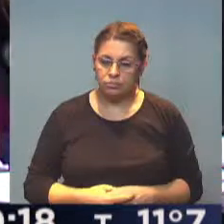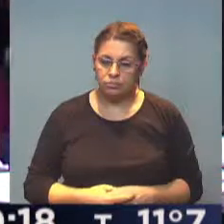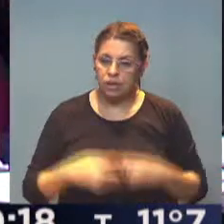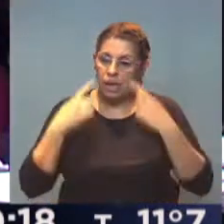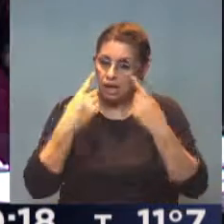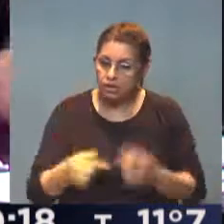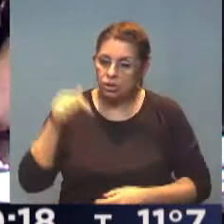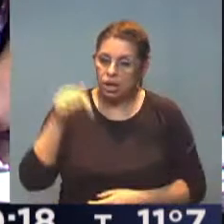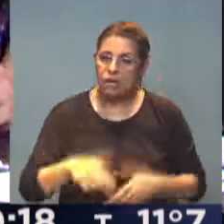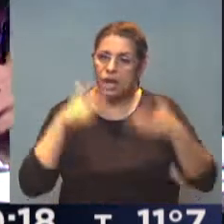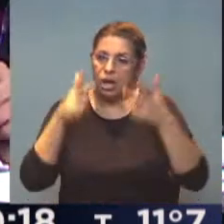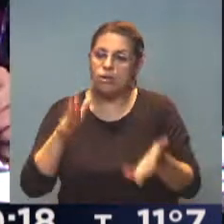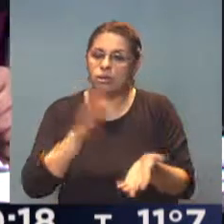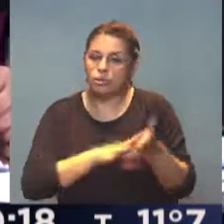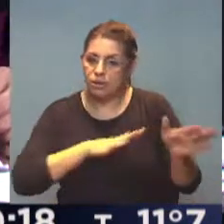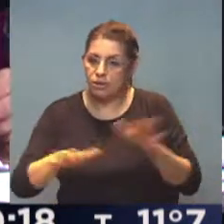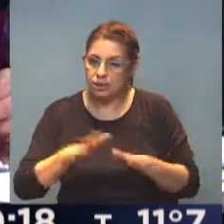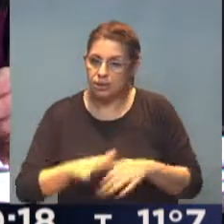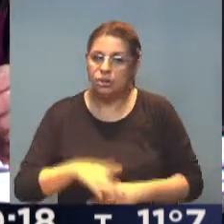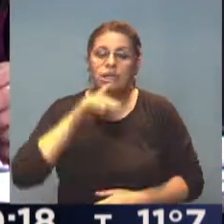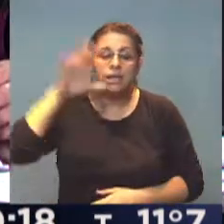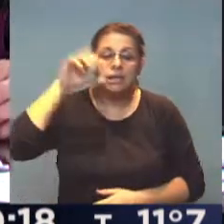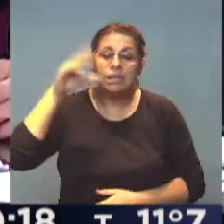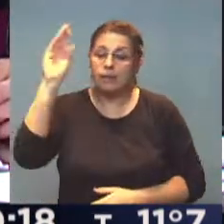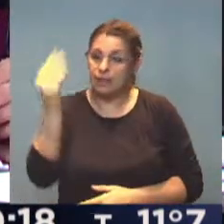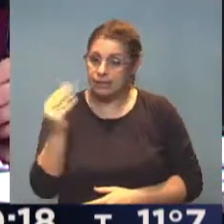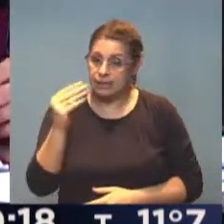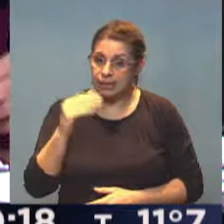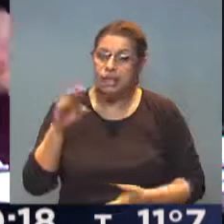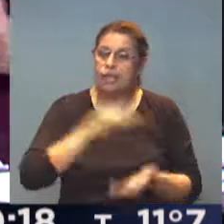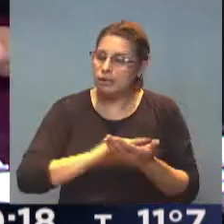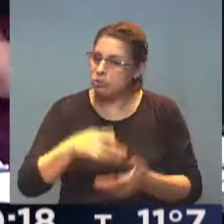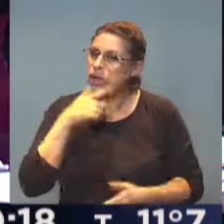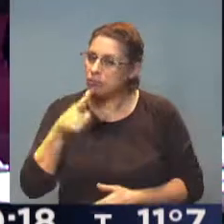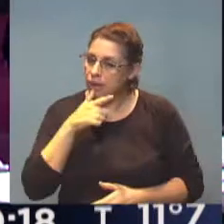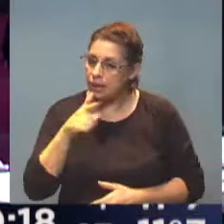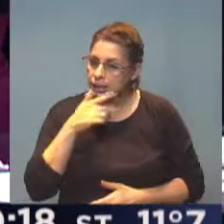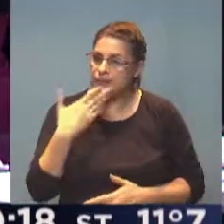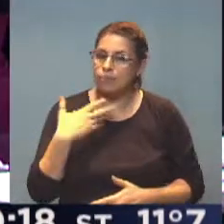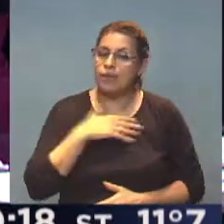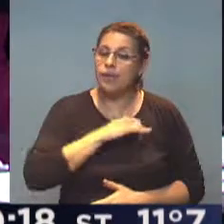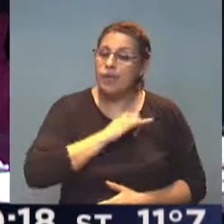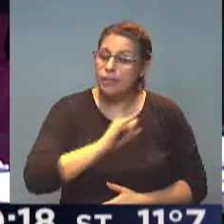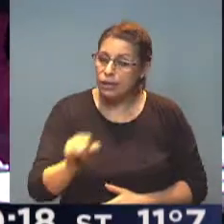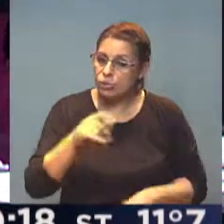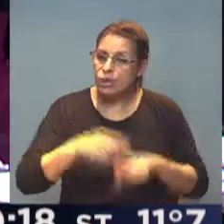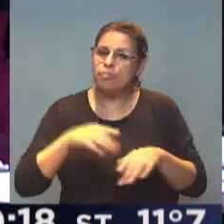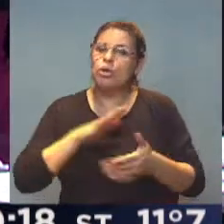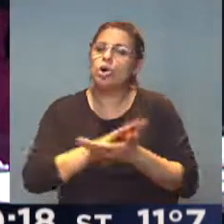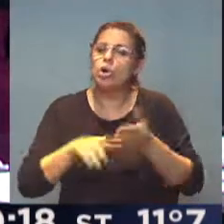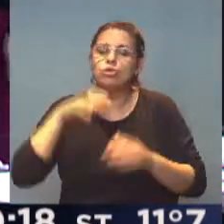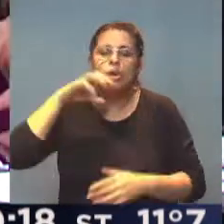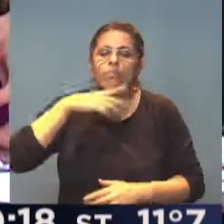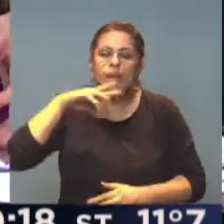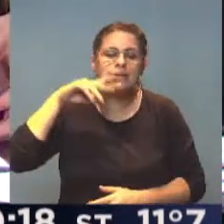Bueno, atención, vamos a hablar de la situación de Michel Temer en Brasil porque la Cámara Baja podría dar curso a la denuncia por corrupción pasiva que